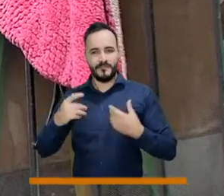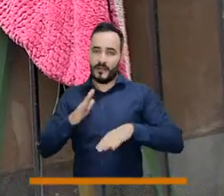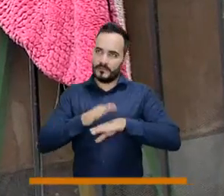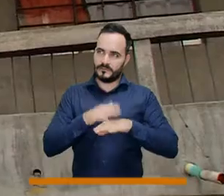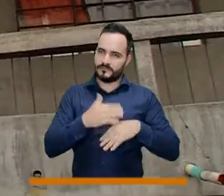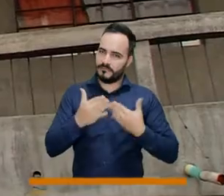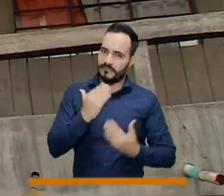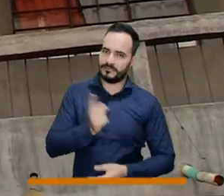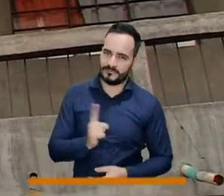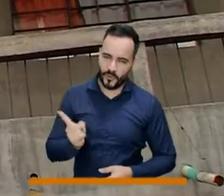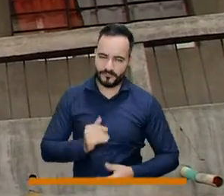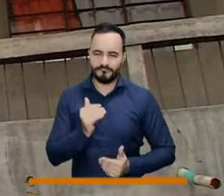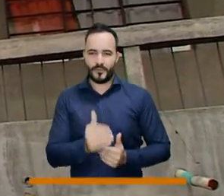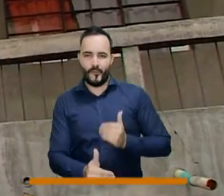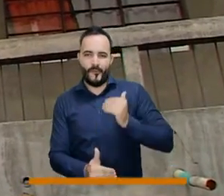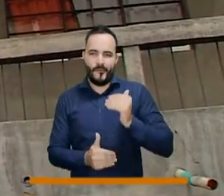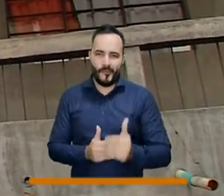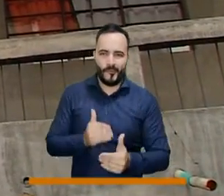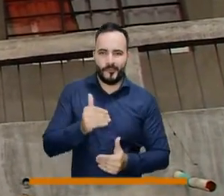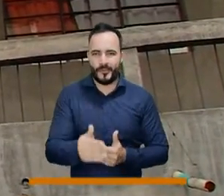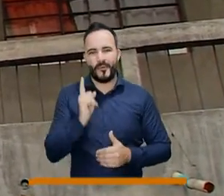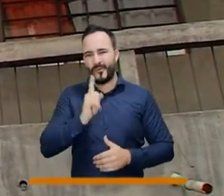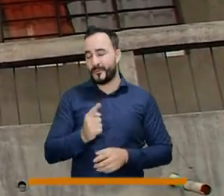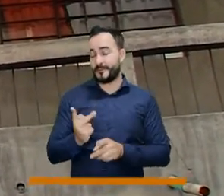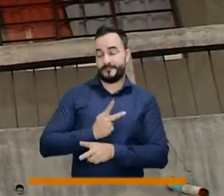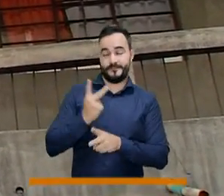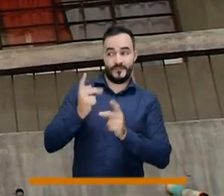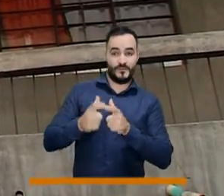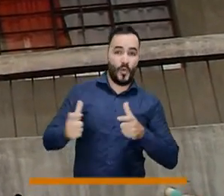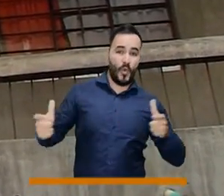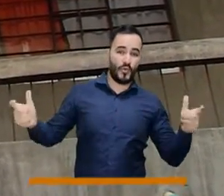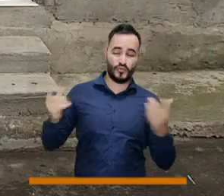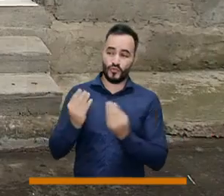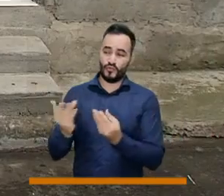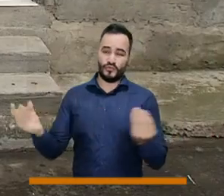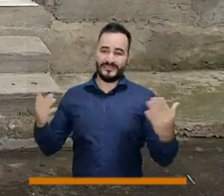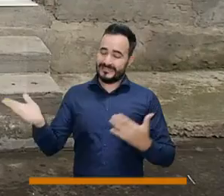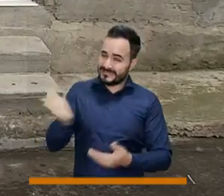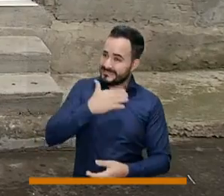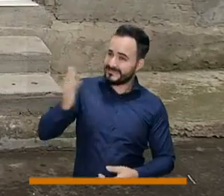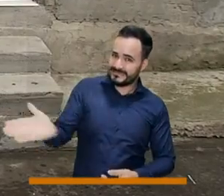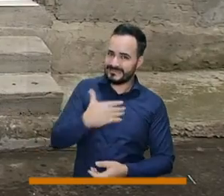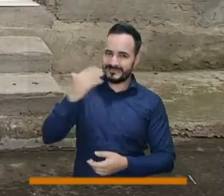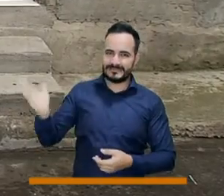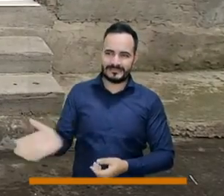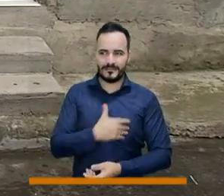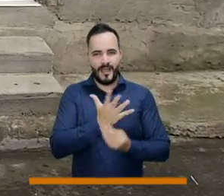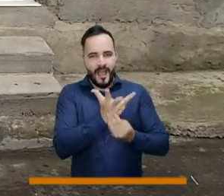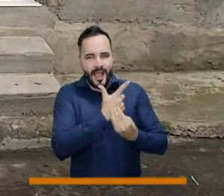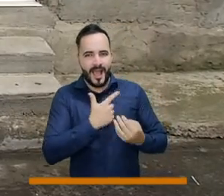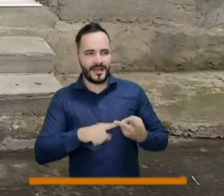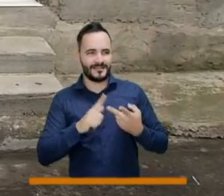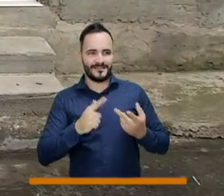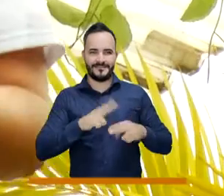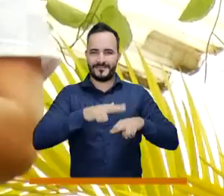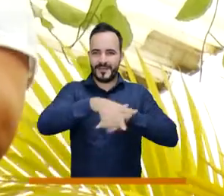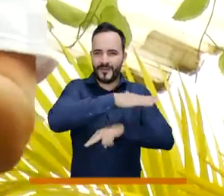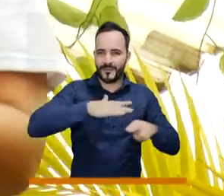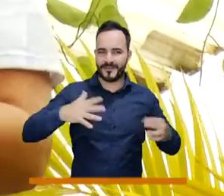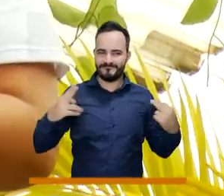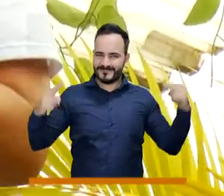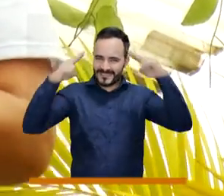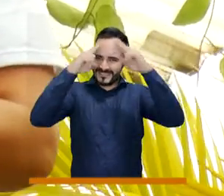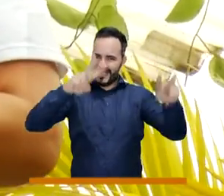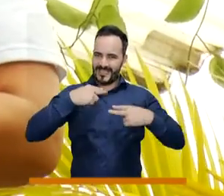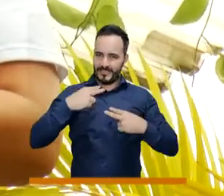fácil aquí en nuestra comunidad arrebatarle a tanta violencia que hay, a tantas cosas que hay, por medio del arte, del ser, del